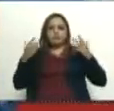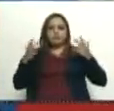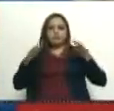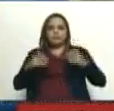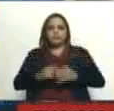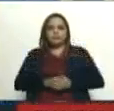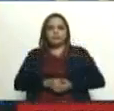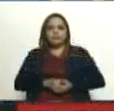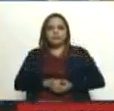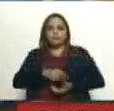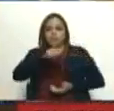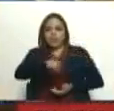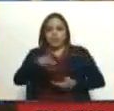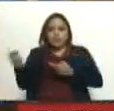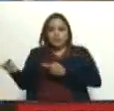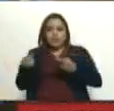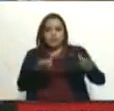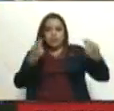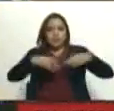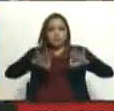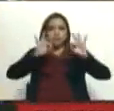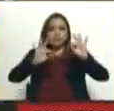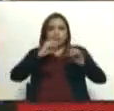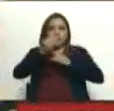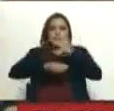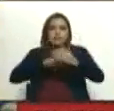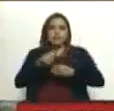Es una invitación personal que le hacemos